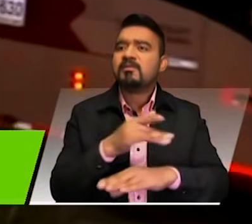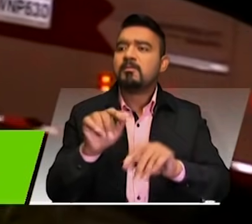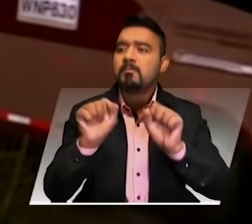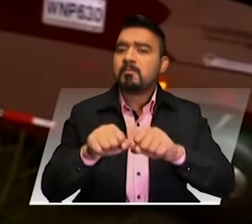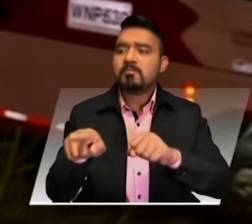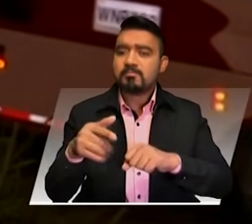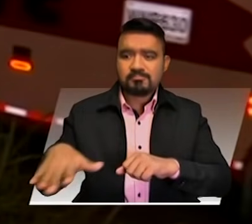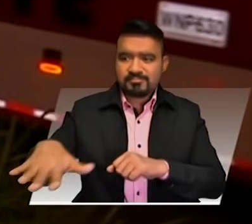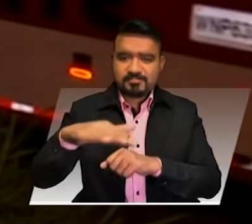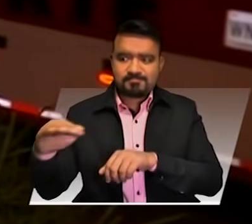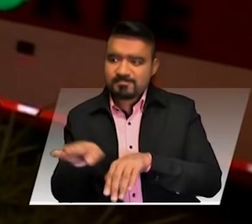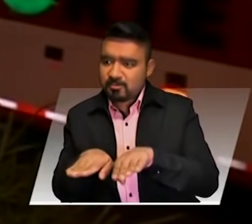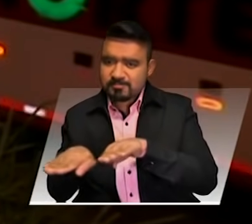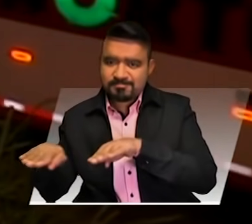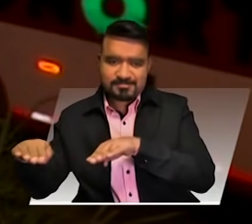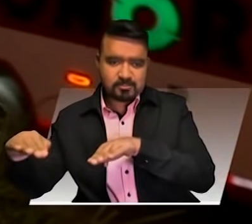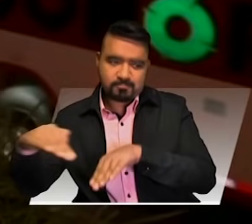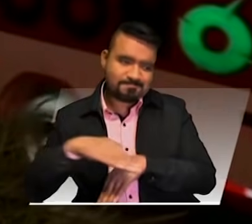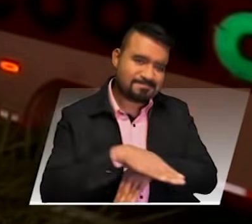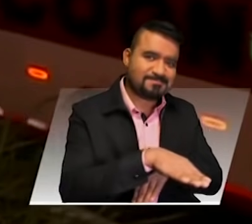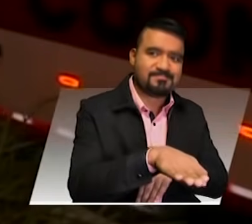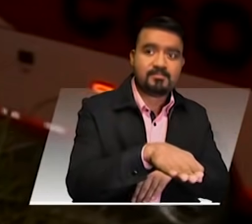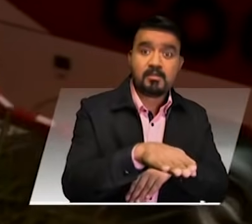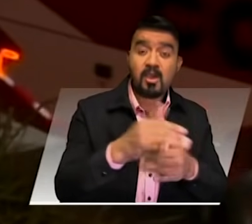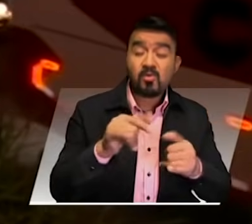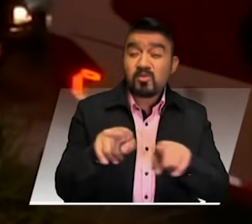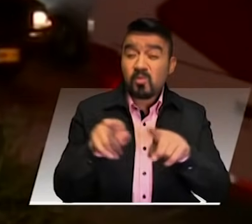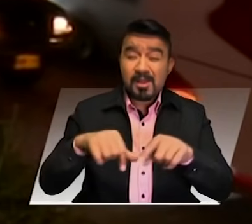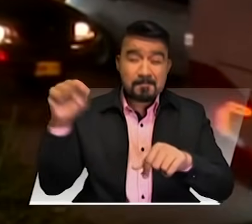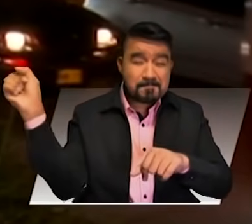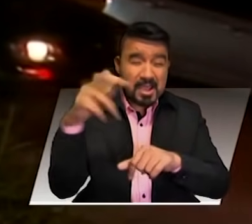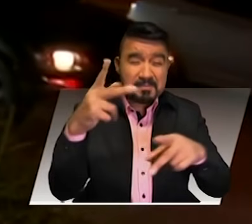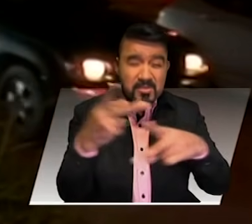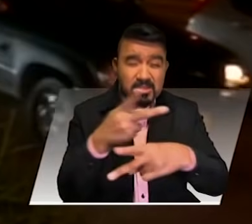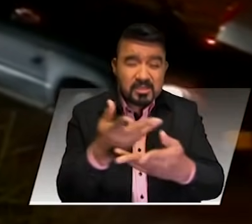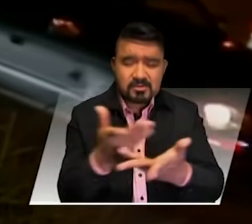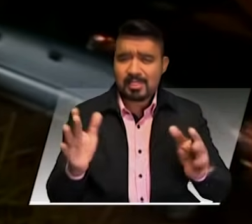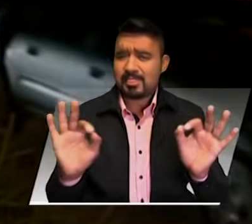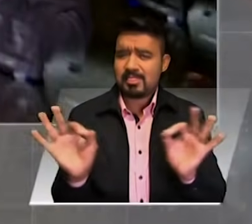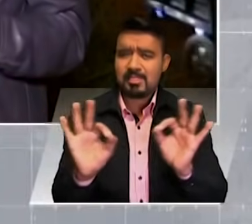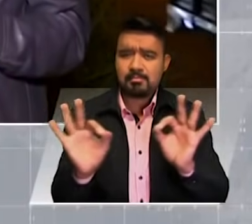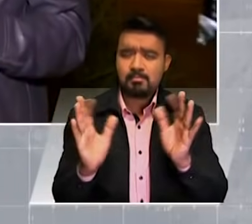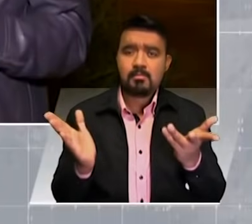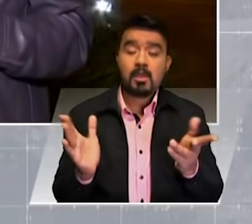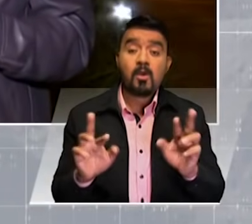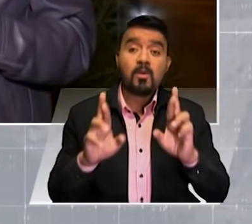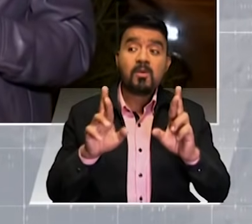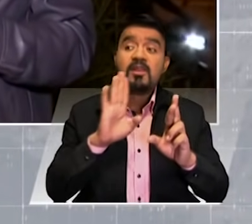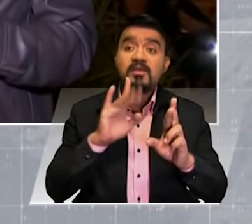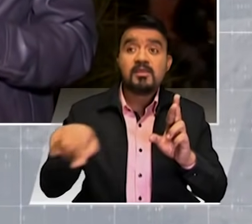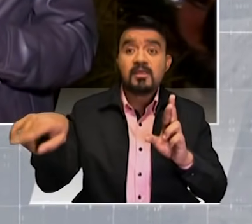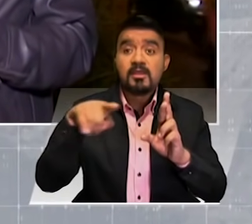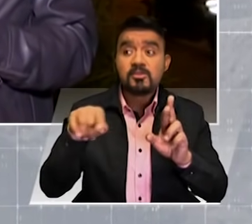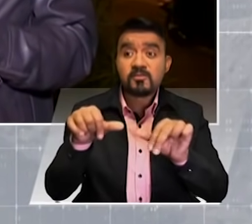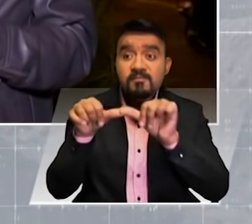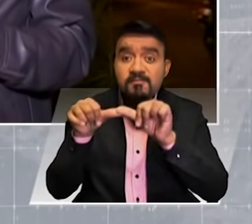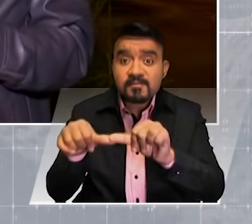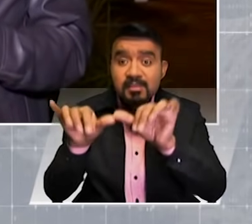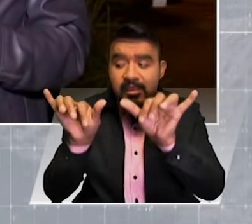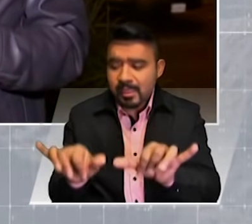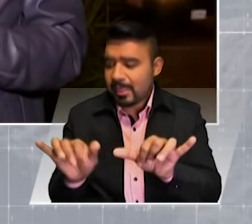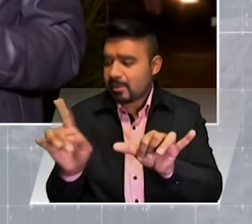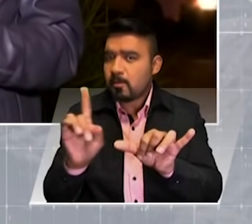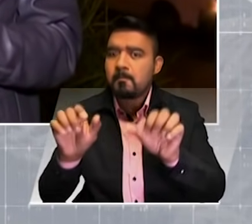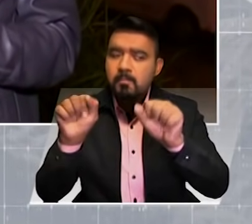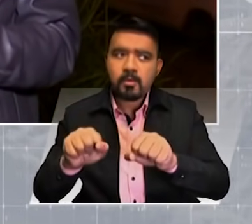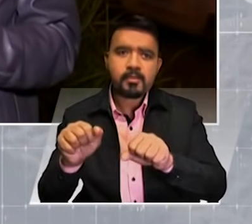capital antioqueña. Por ahora no hay disturbios, se espera que los manifestantes se retiren de este lugar y para que la situación y el tráfico continúe de manera